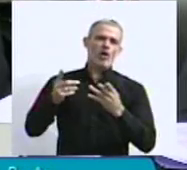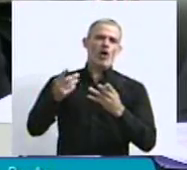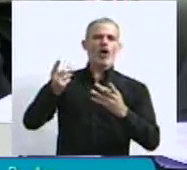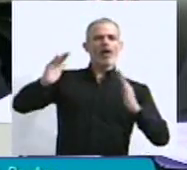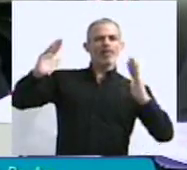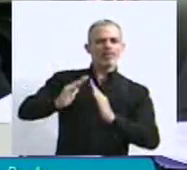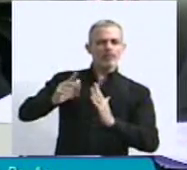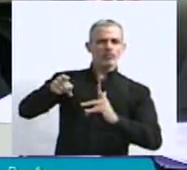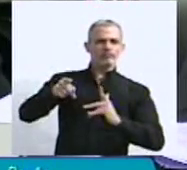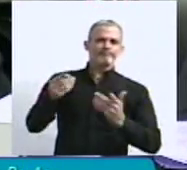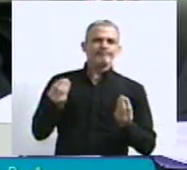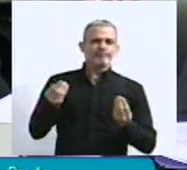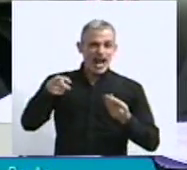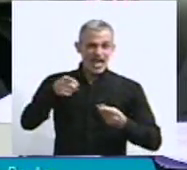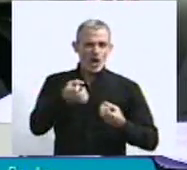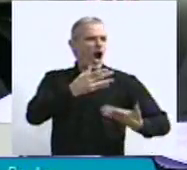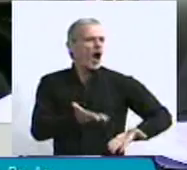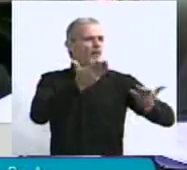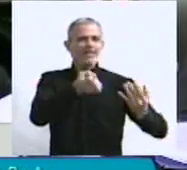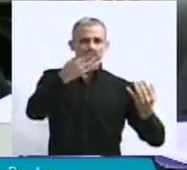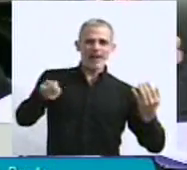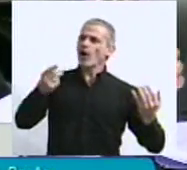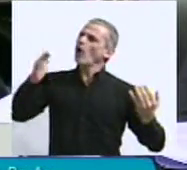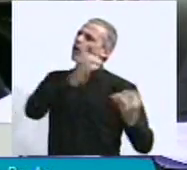devaluaciones generaban una condición de bienestar mayor